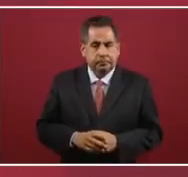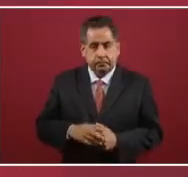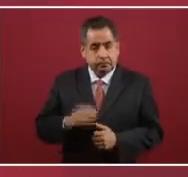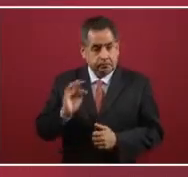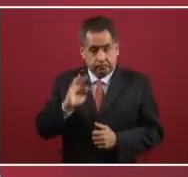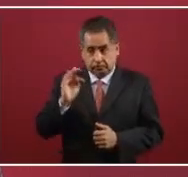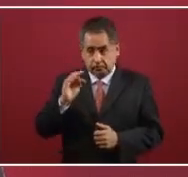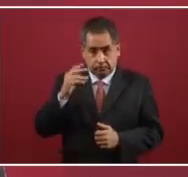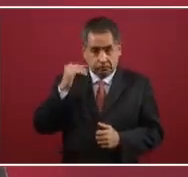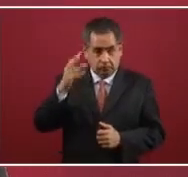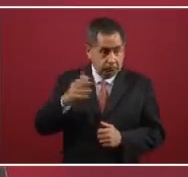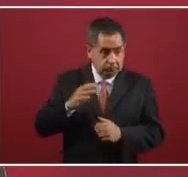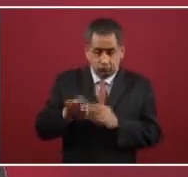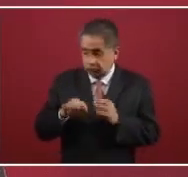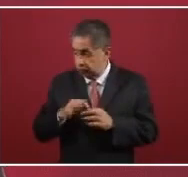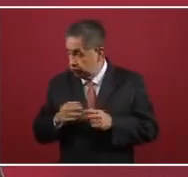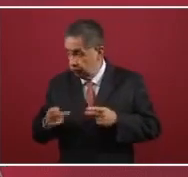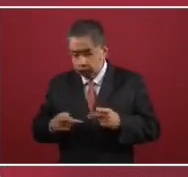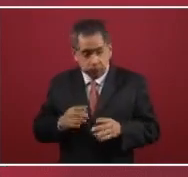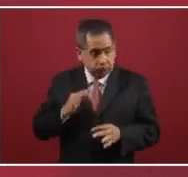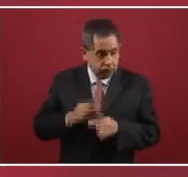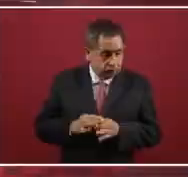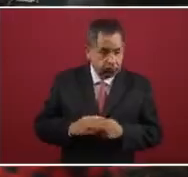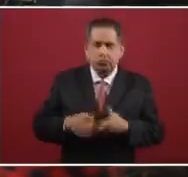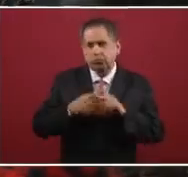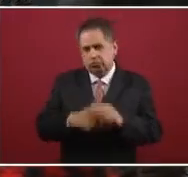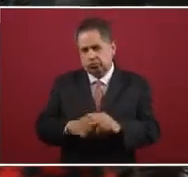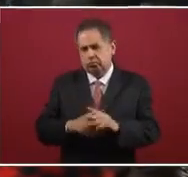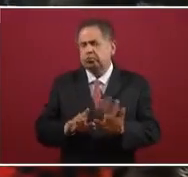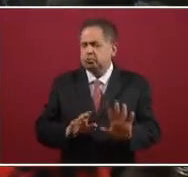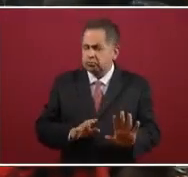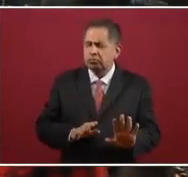estemos ya preparados. Queremos